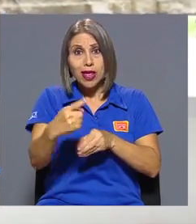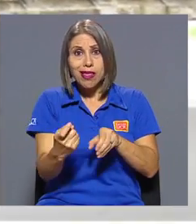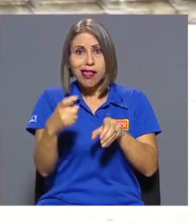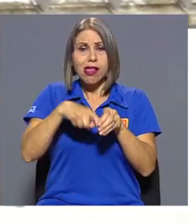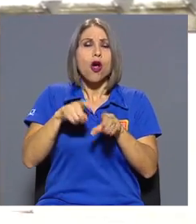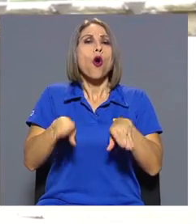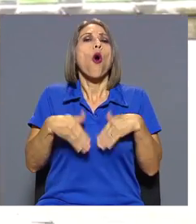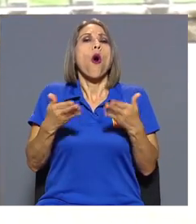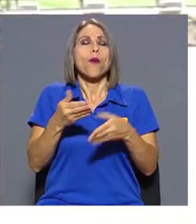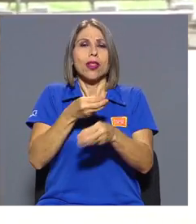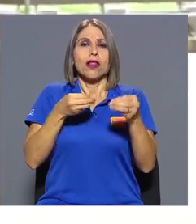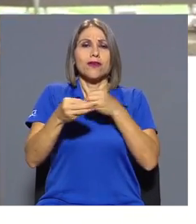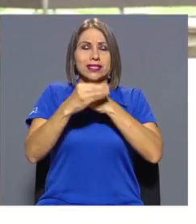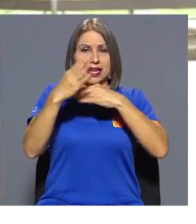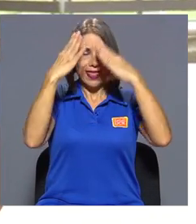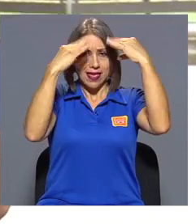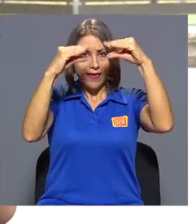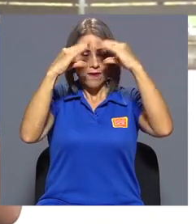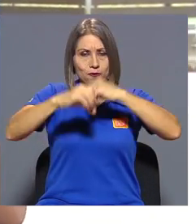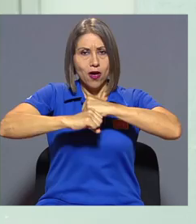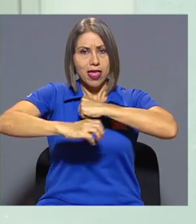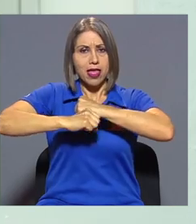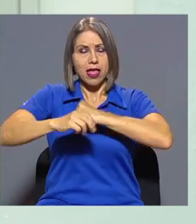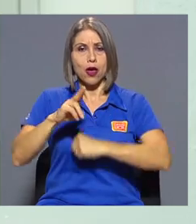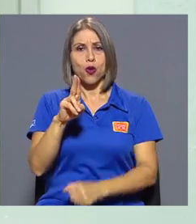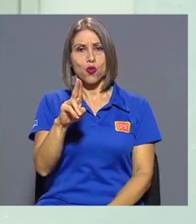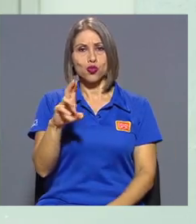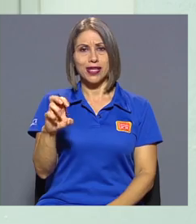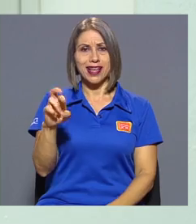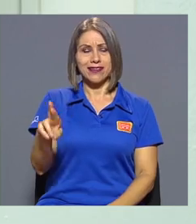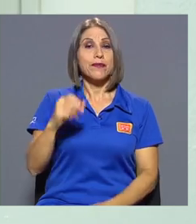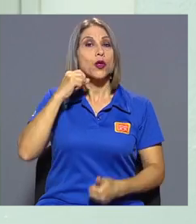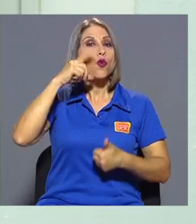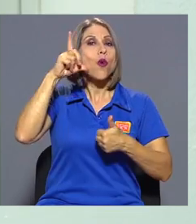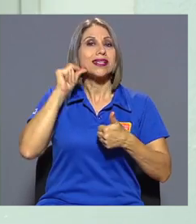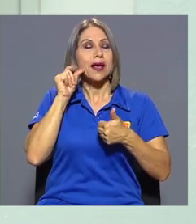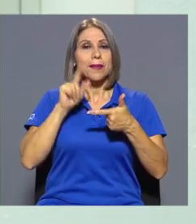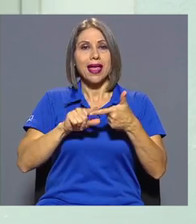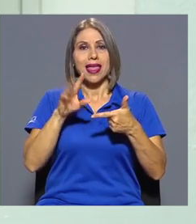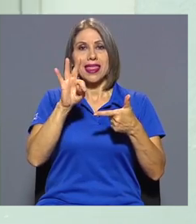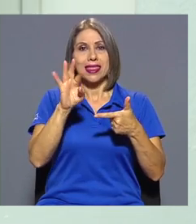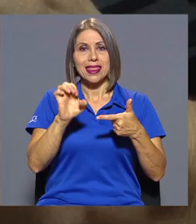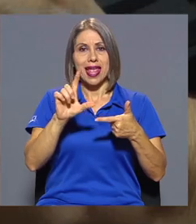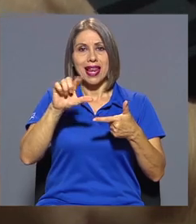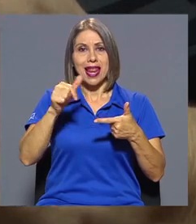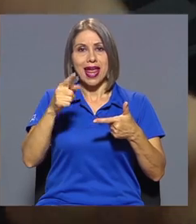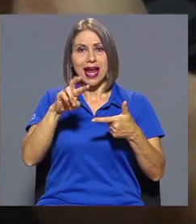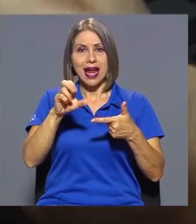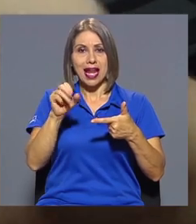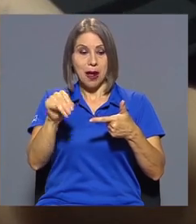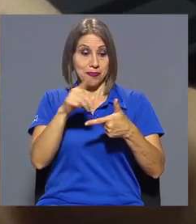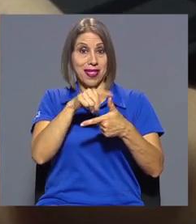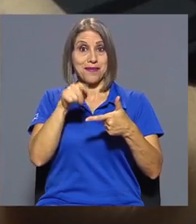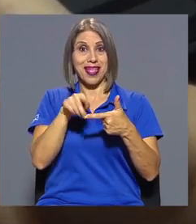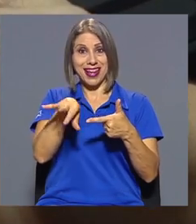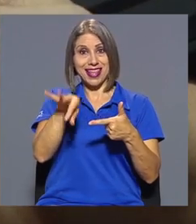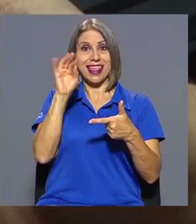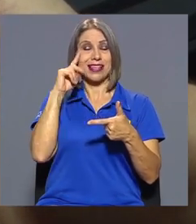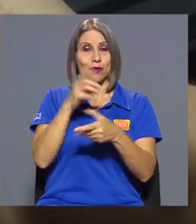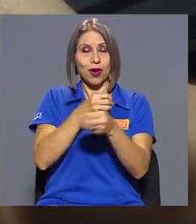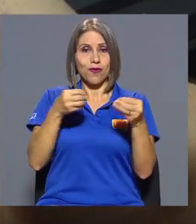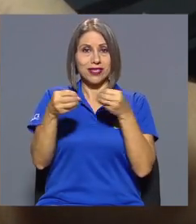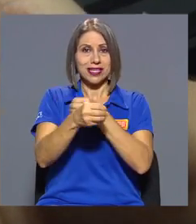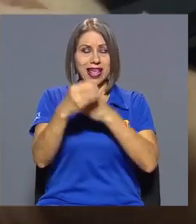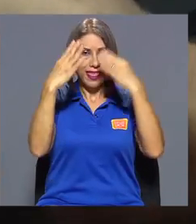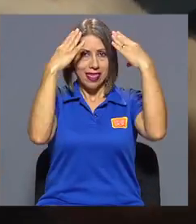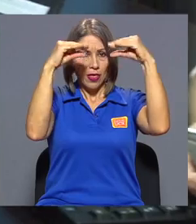parte de esta nueva iniciativa de la Oficina de Divulgación e Información de la UCR. WhatsApp y Telegram son las aplicaciones elegidas por la